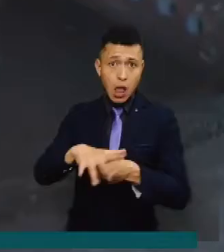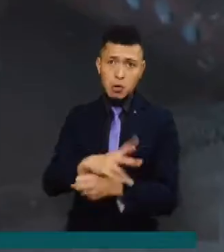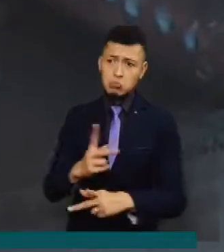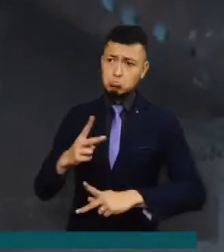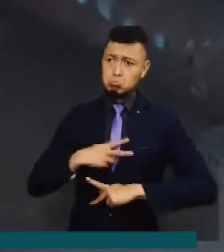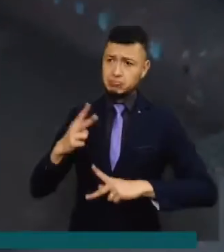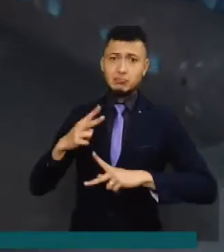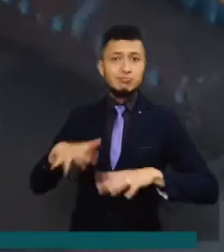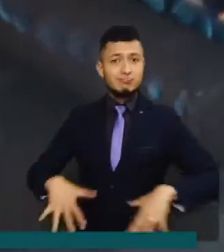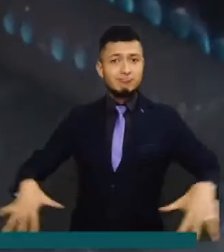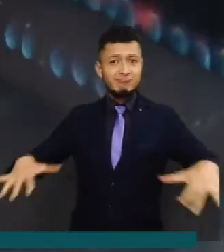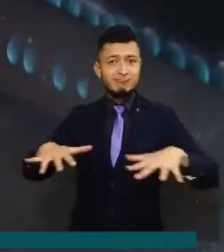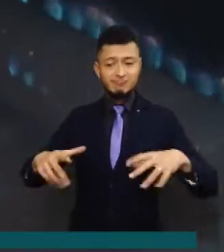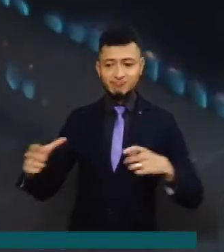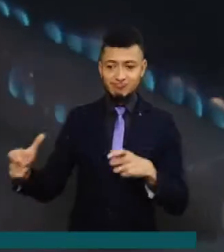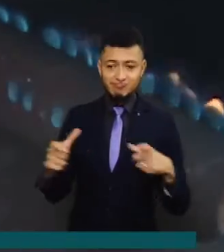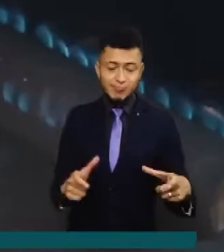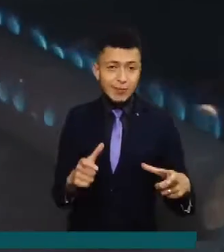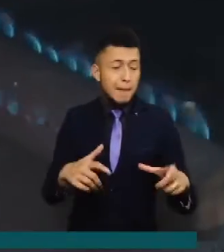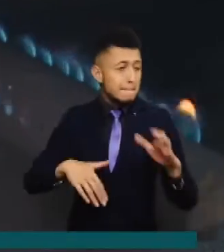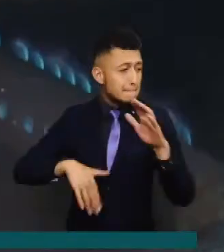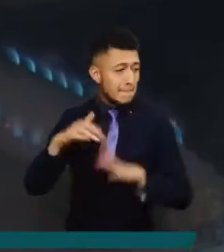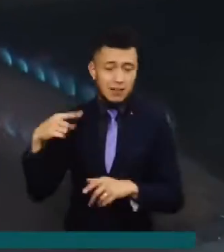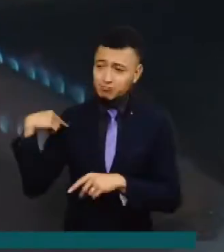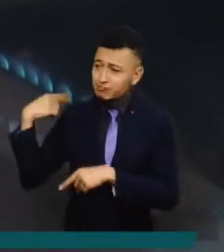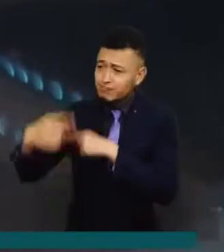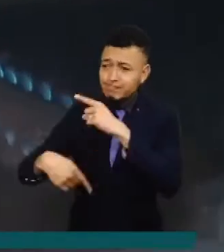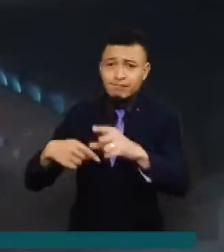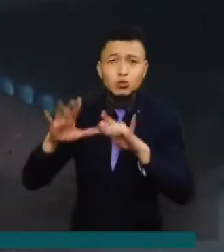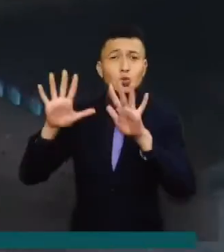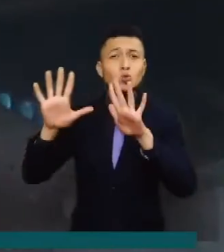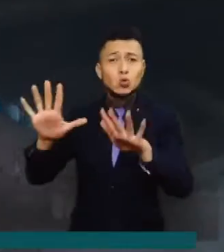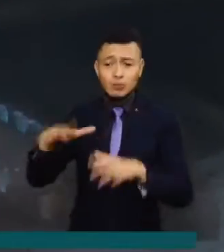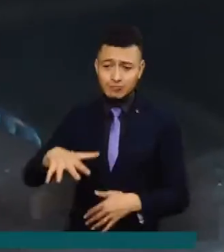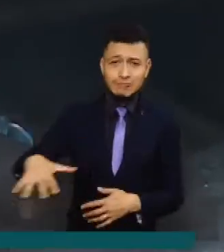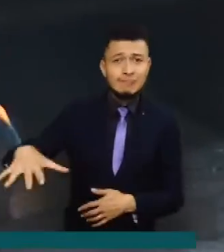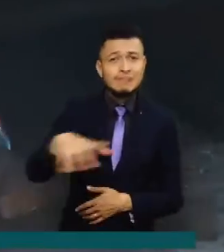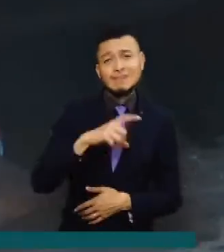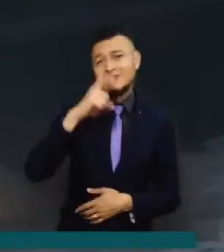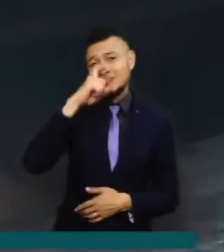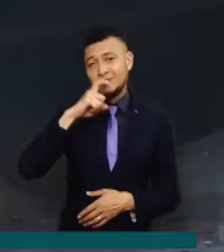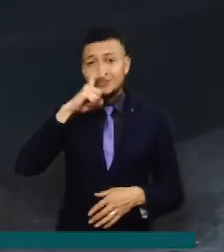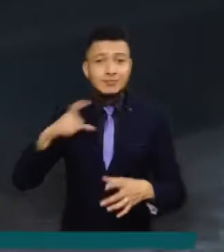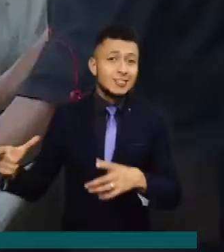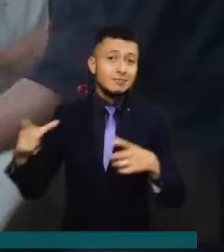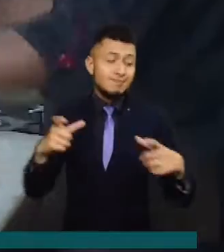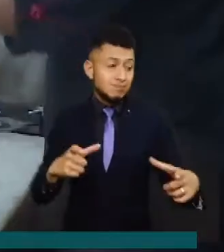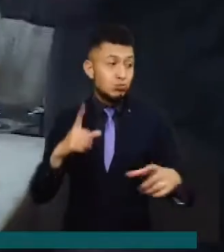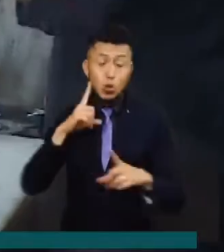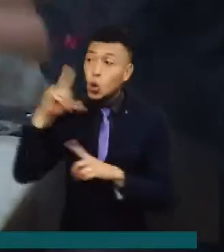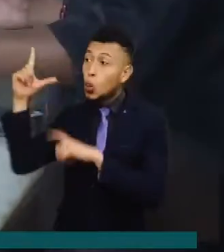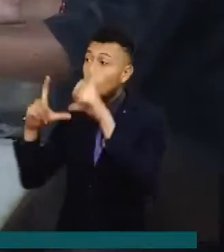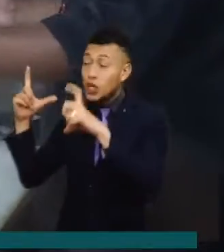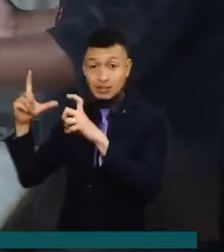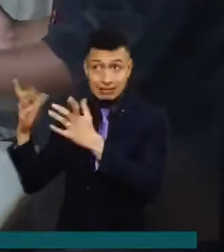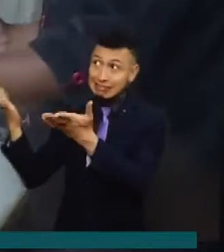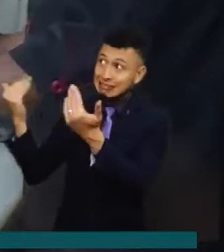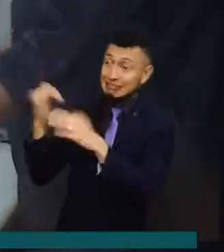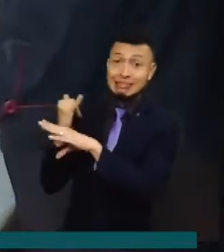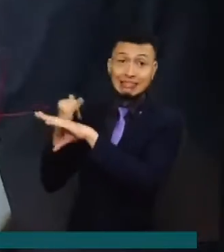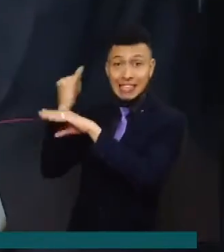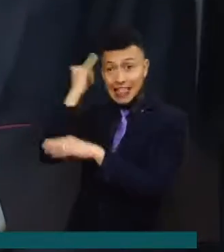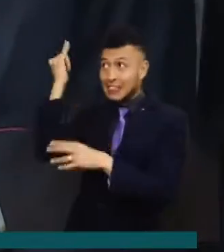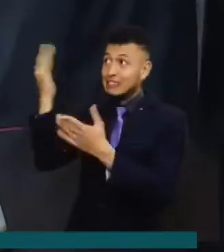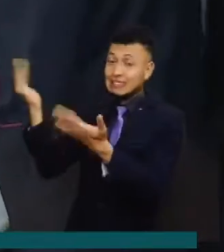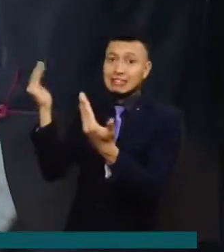años con dinamarca lo adoptó como suyo y se ha convertido en uno de los manjares que más tradición tiene en la región por eso para atraer mucho más al